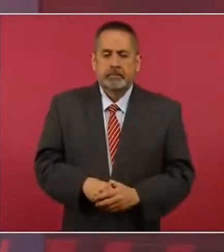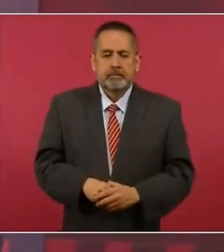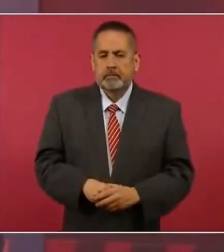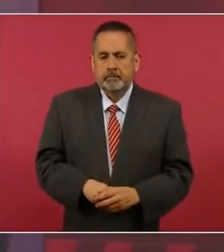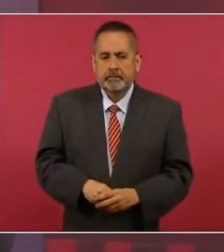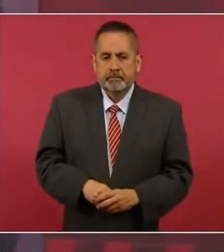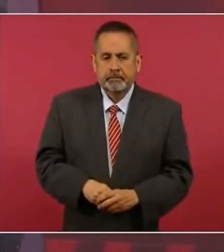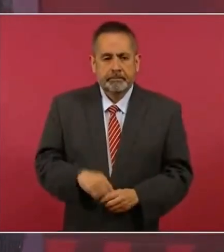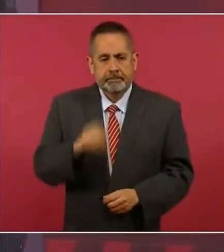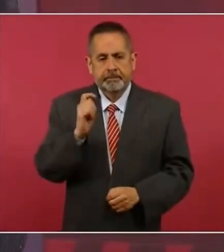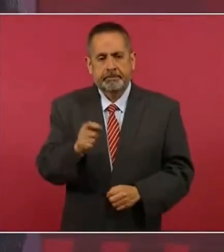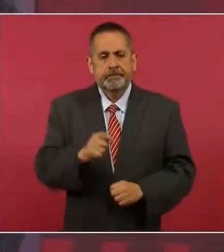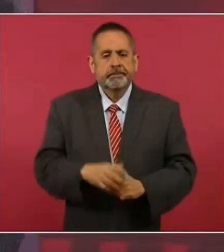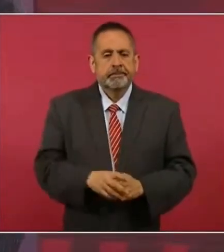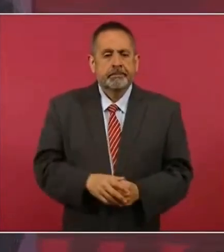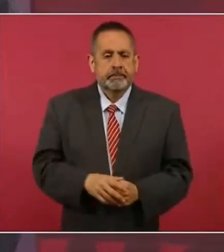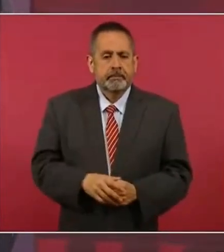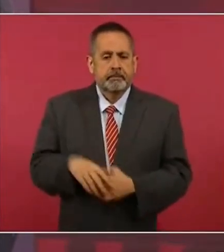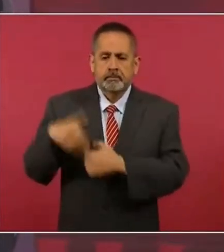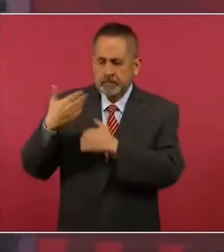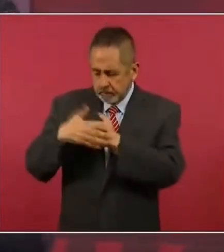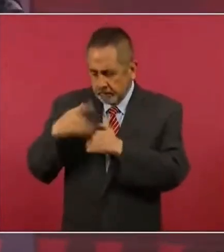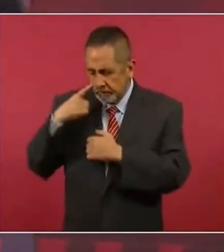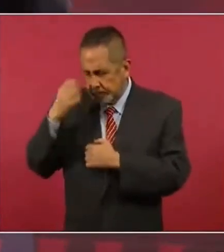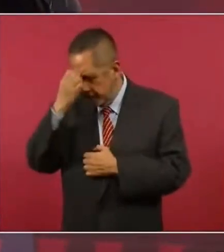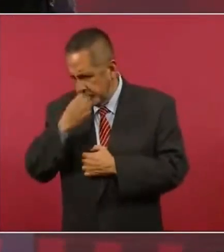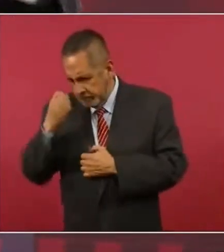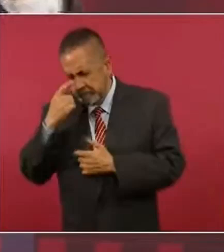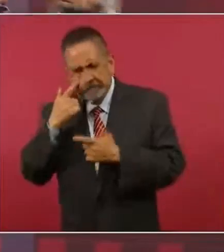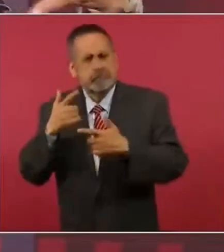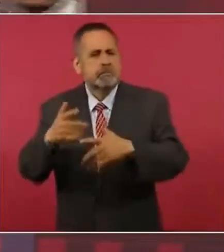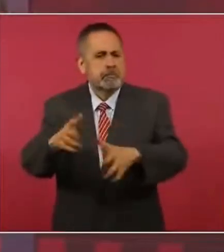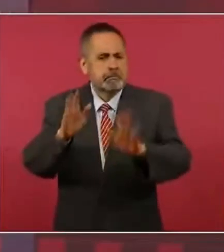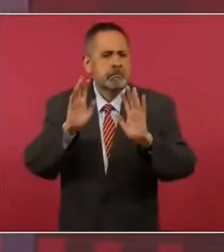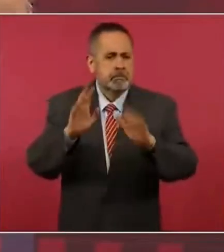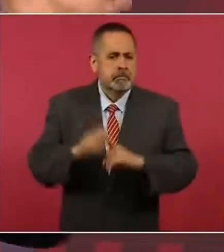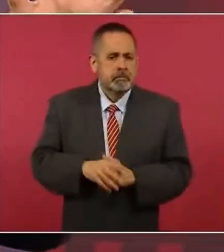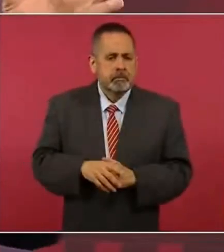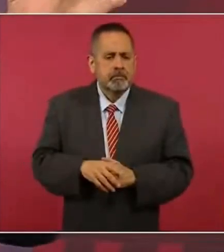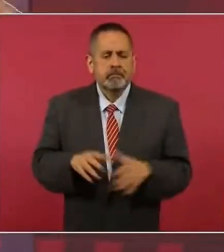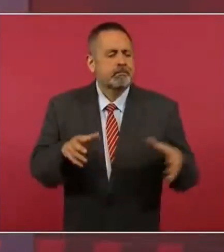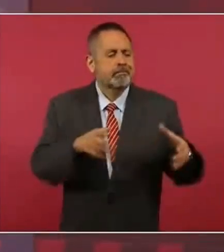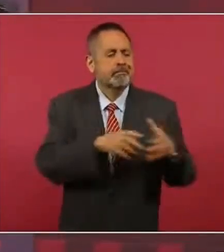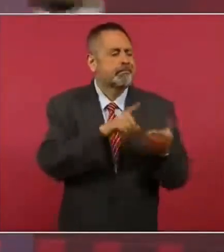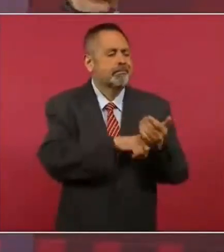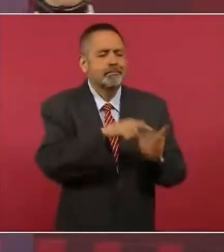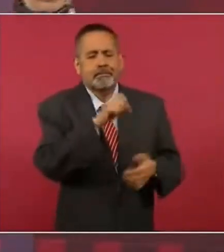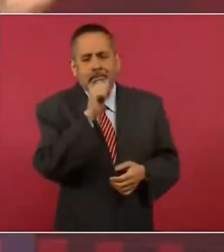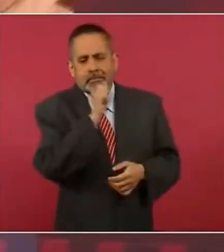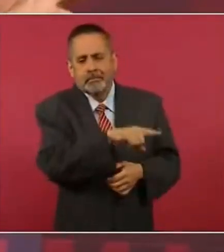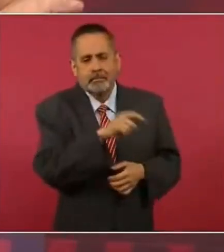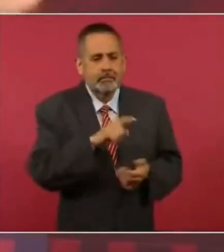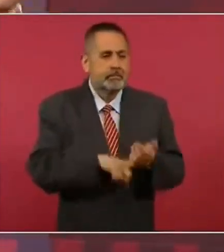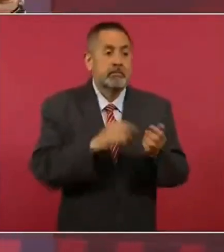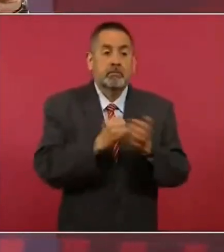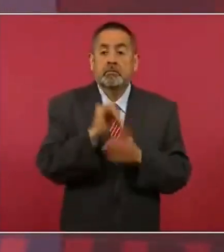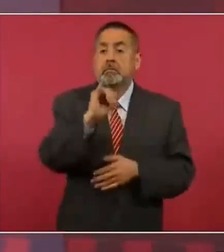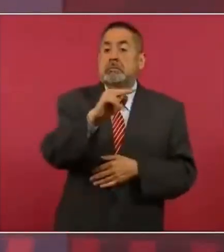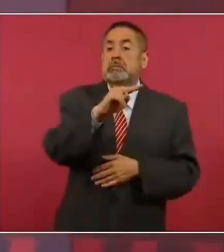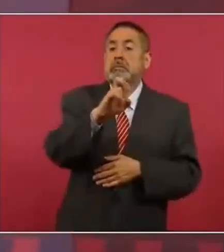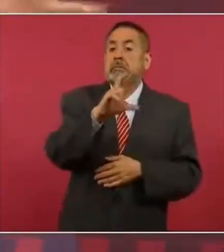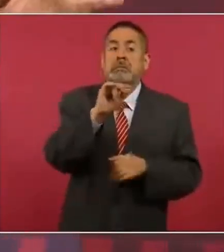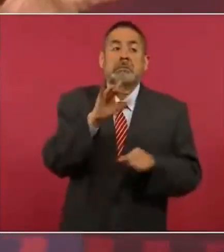Entonces se va a ver pero bueno es lo mismo es el INE no se toca